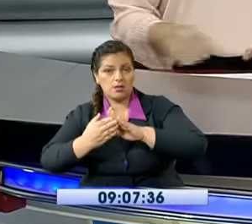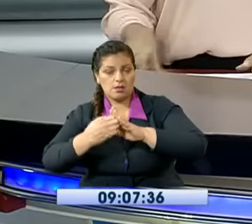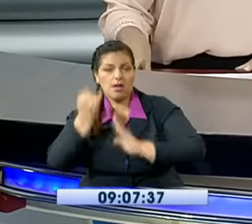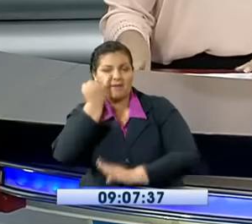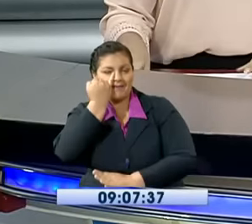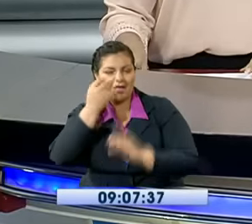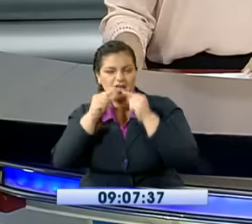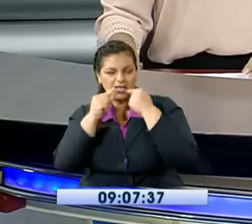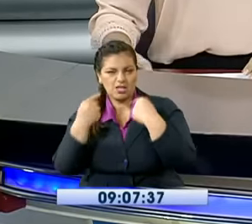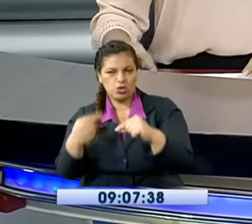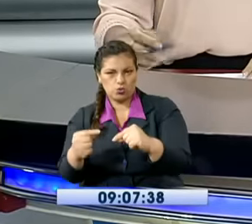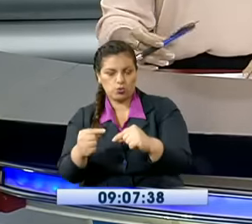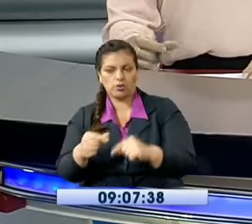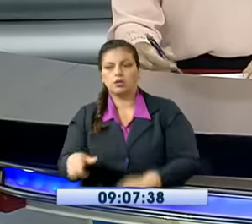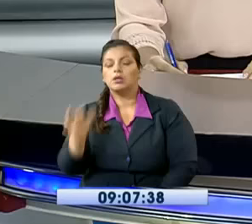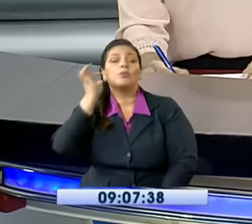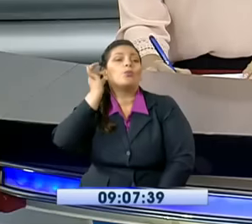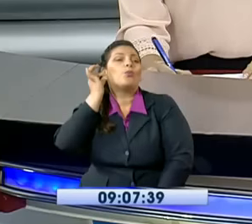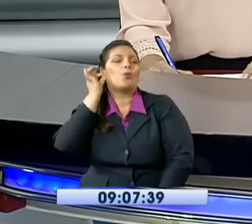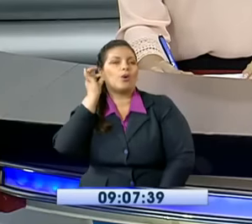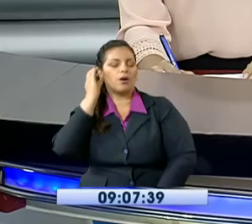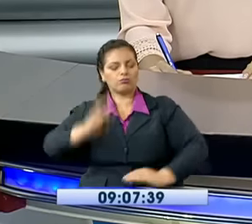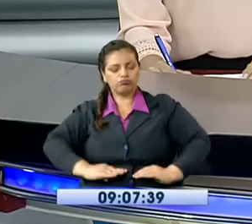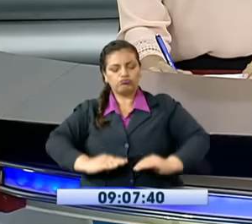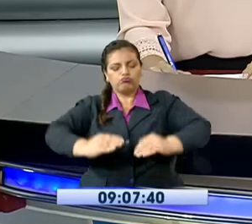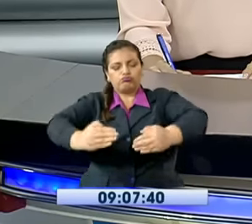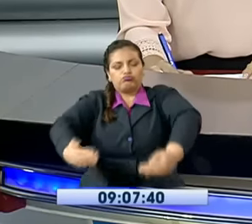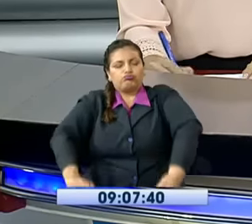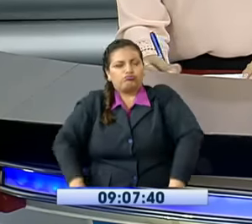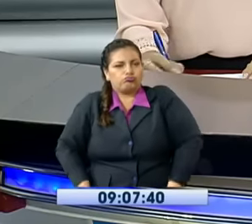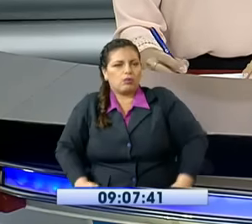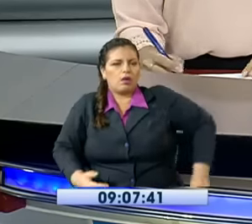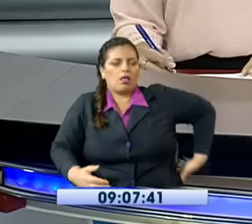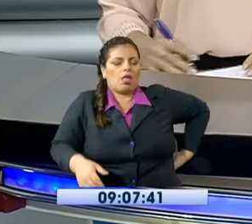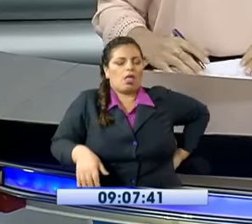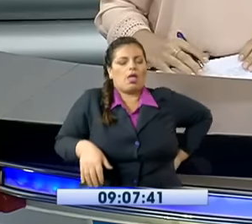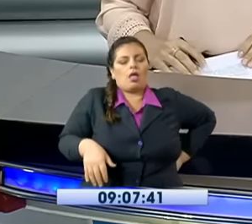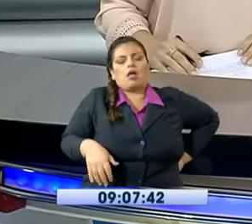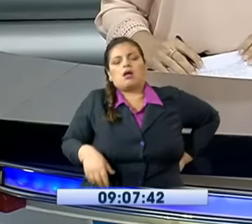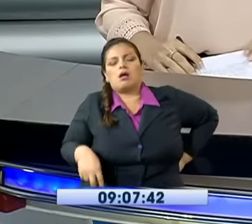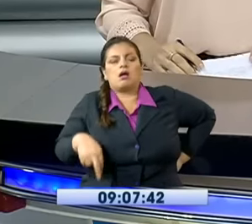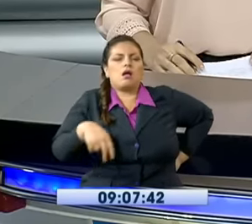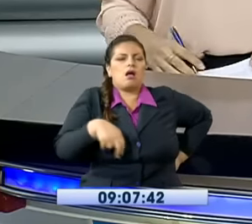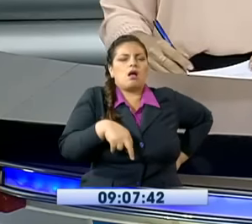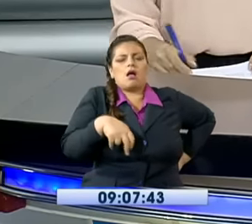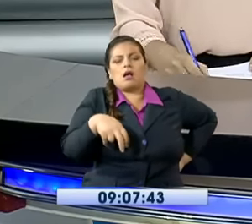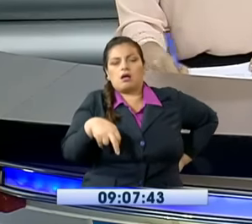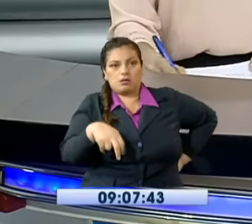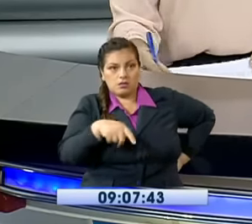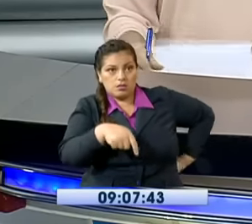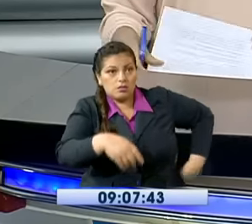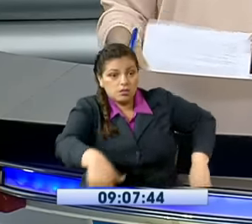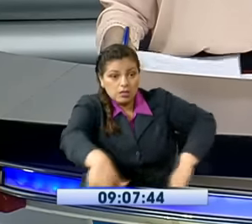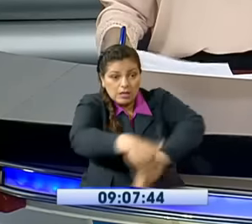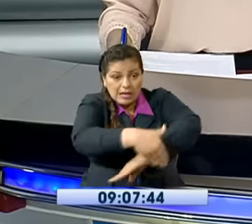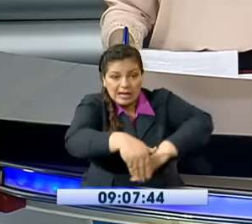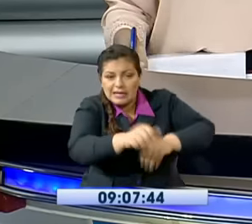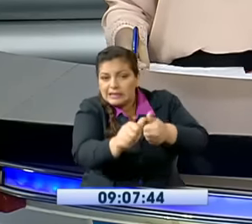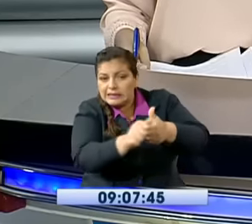bancaria. Personas que estaban en el lugar la ayudaron en el parto. Luego fue trasladada junto a su niña que había nacido a